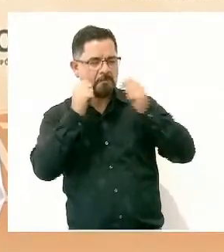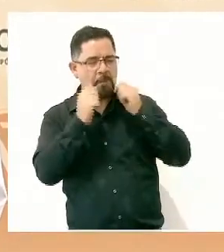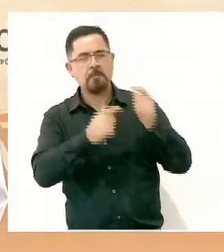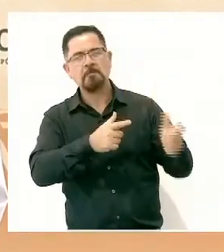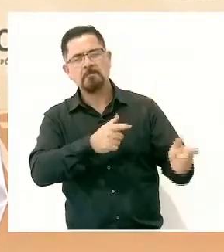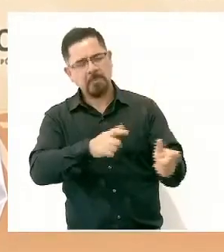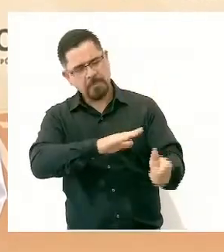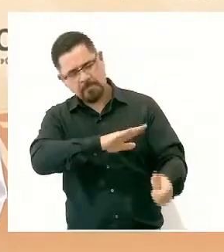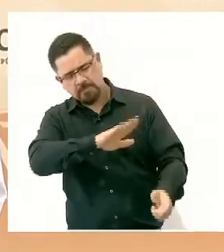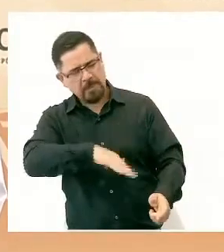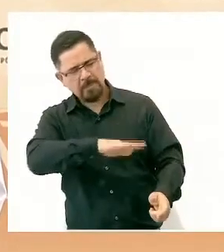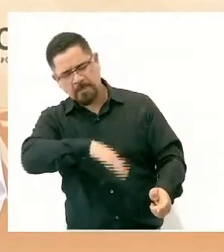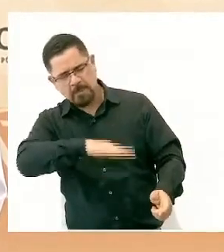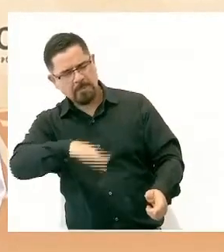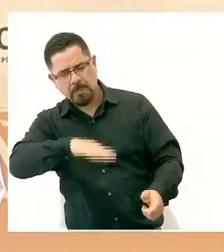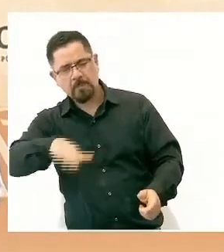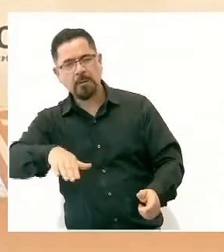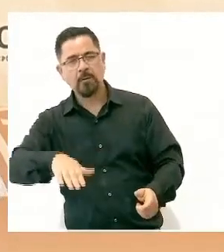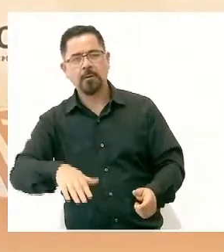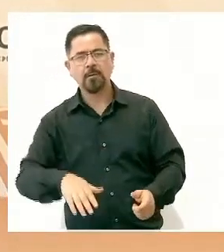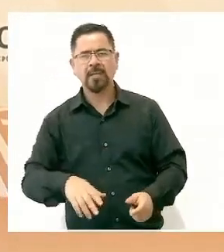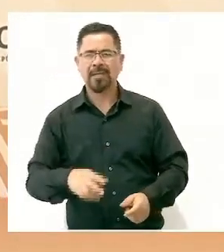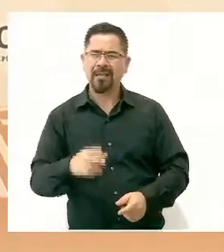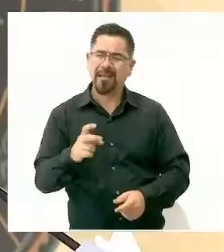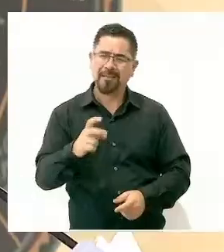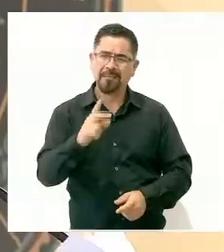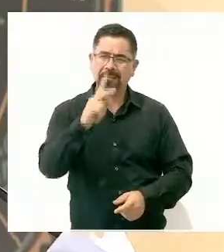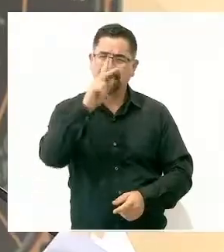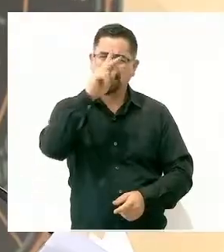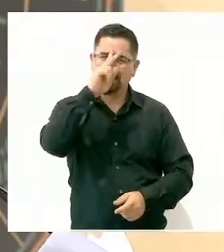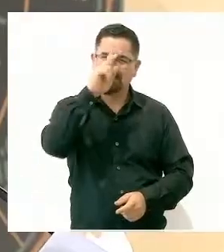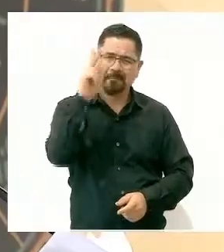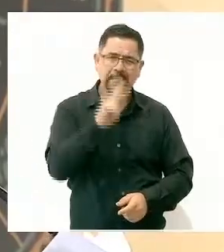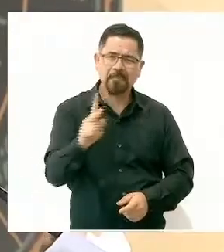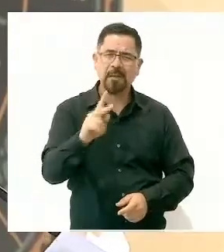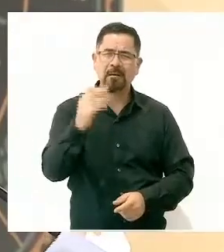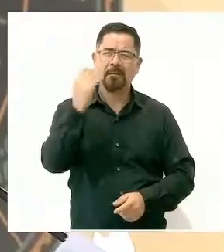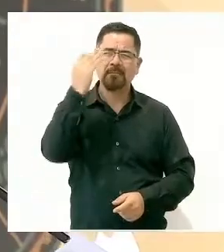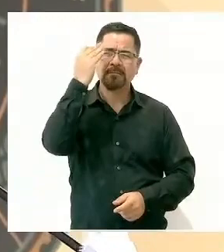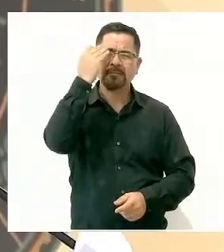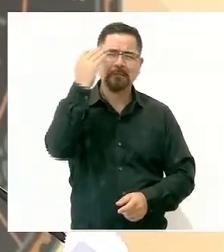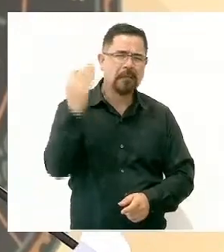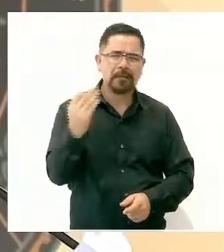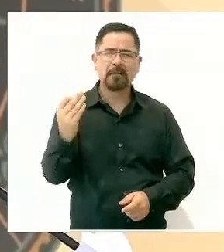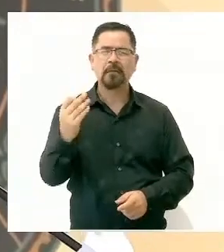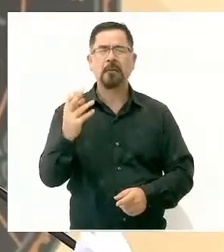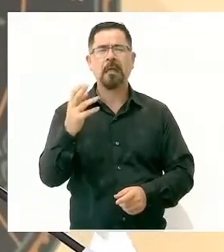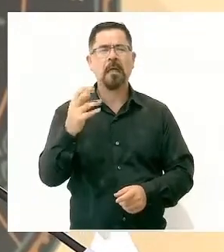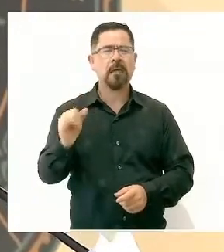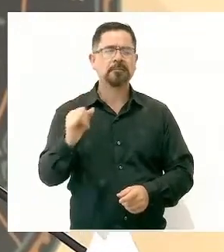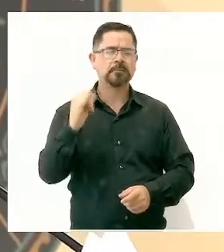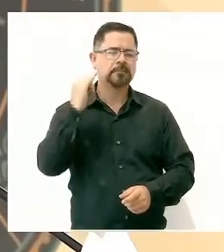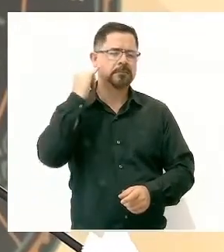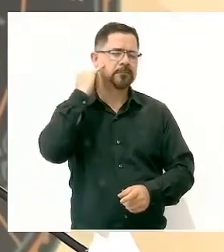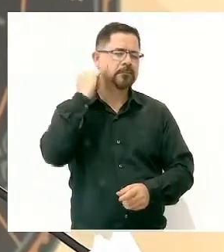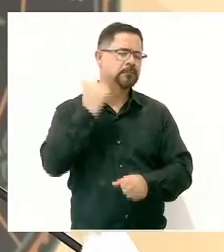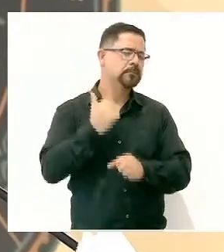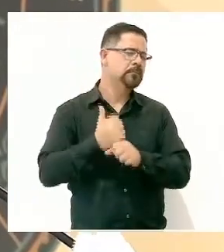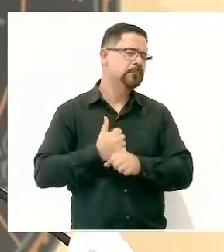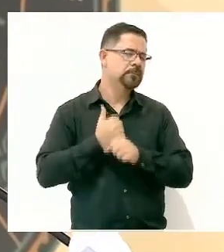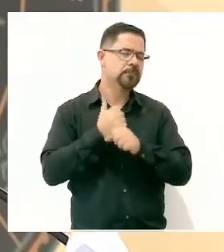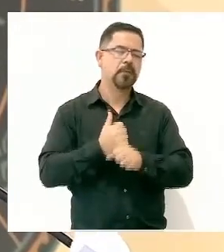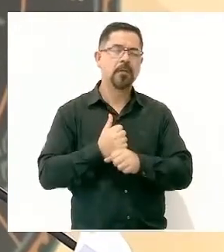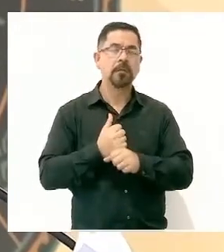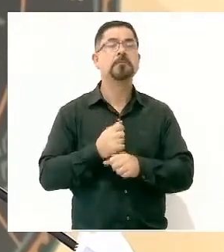Así, o más terrible, fue la represión que sufrieron los